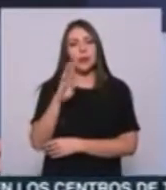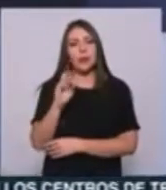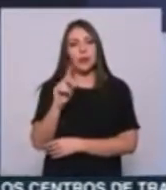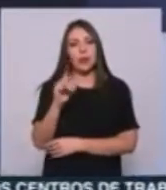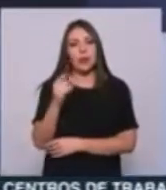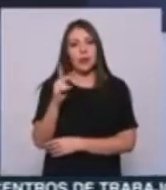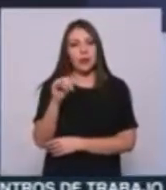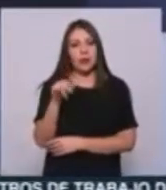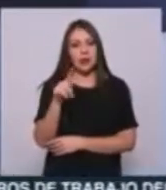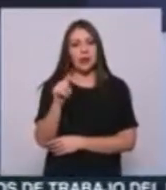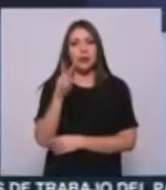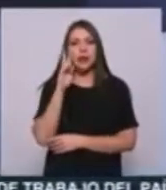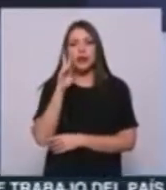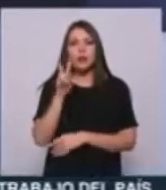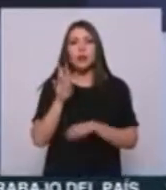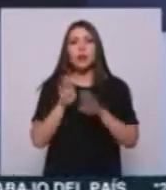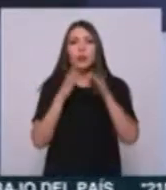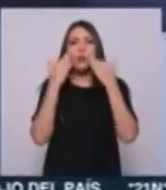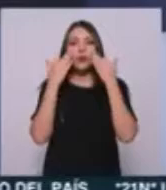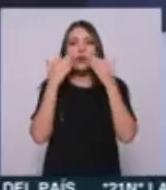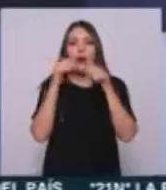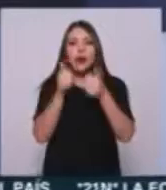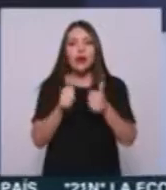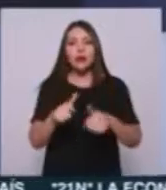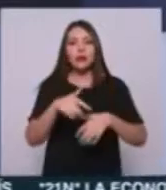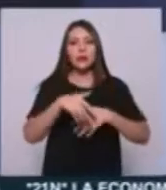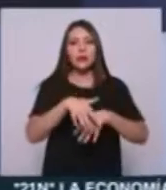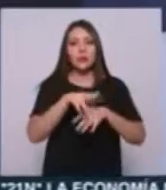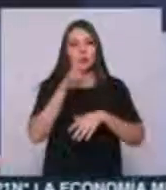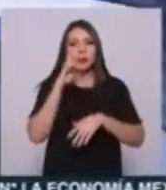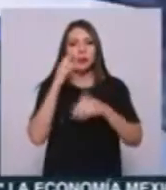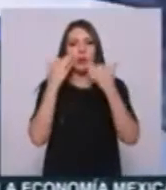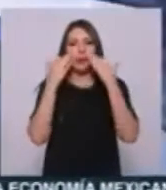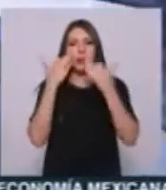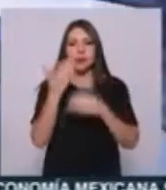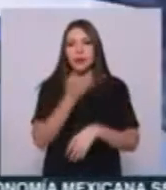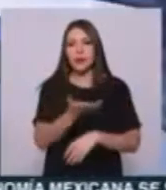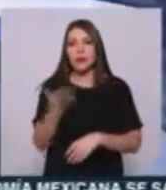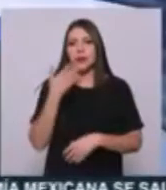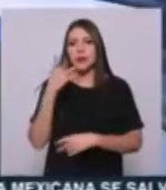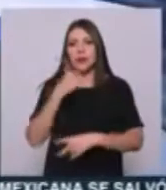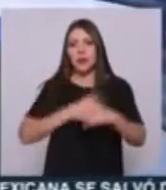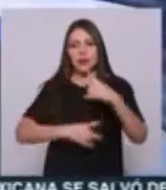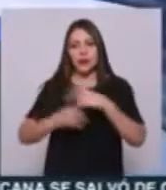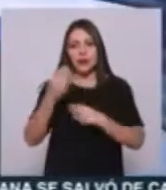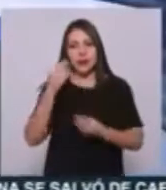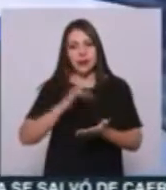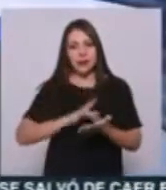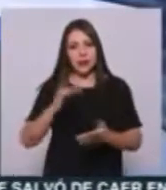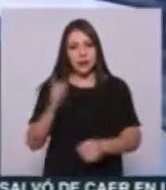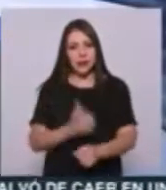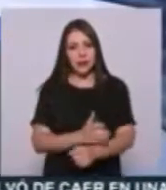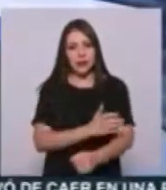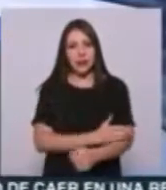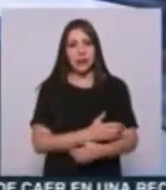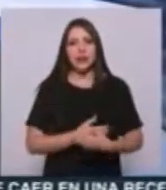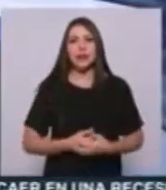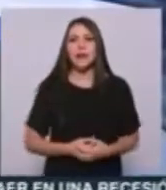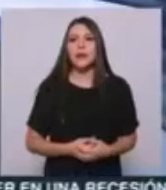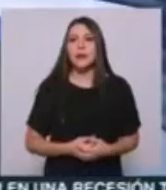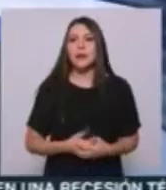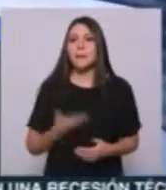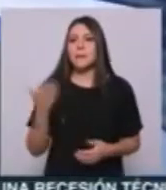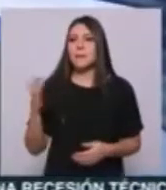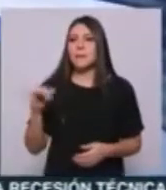el arte que podremos ver en el desfile. Una probadita. Bienvenidas, muchísimas gracias por acompañarnos. Jessica,